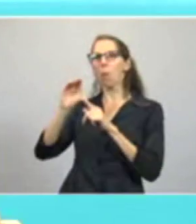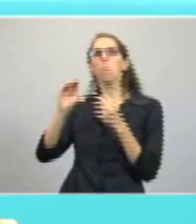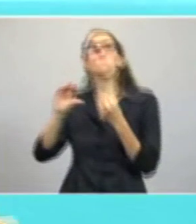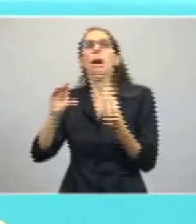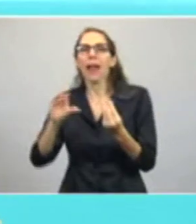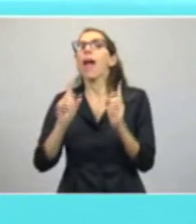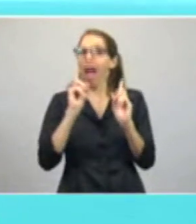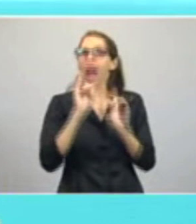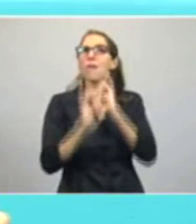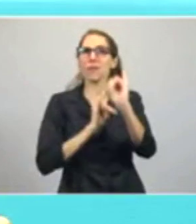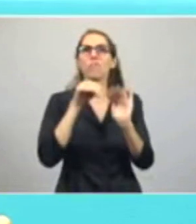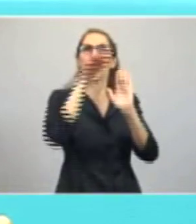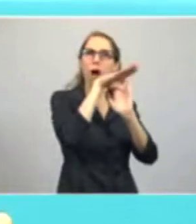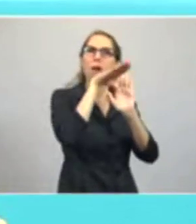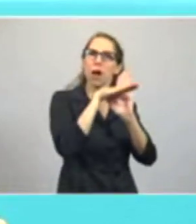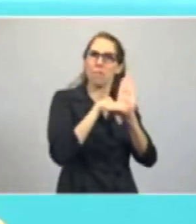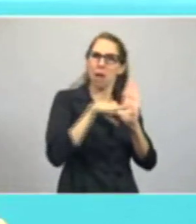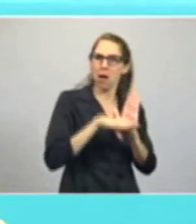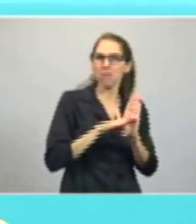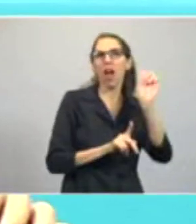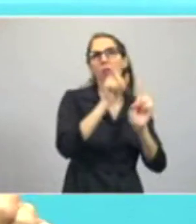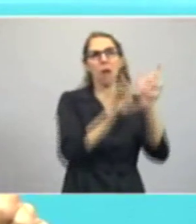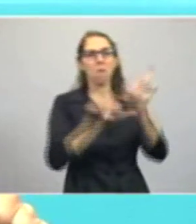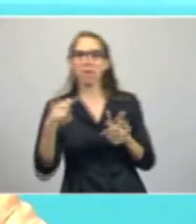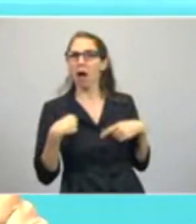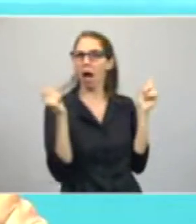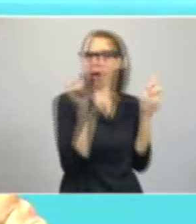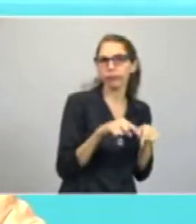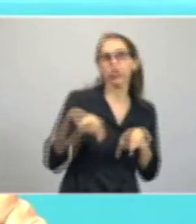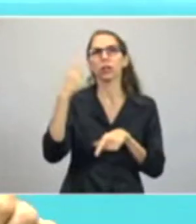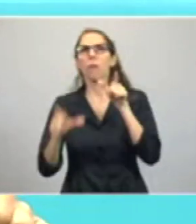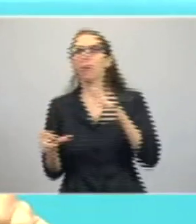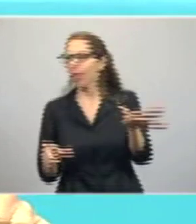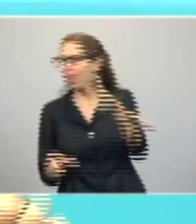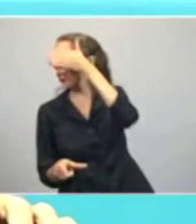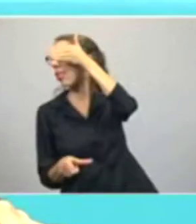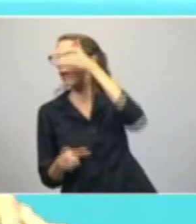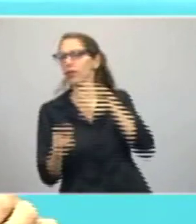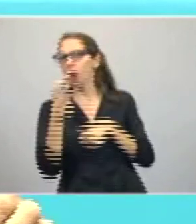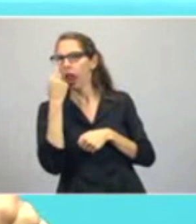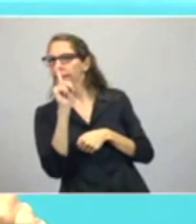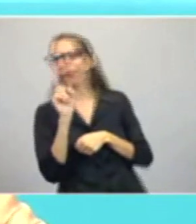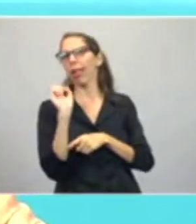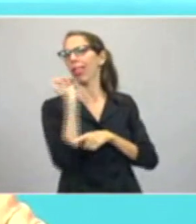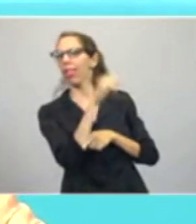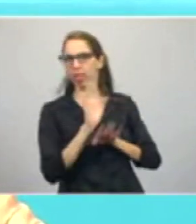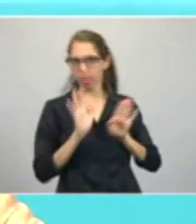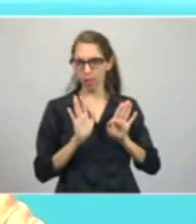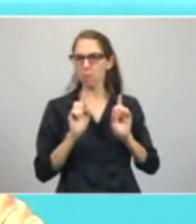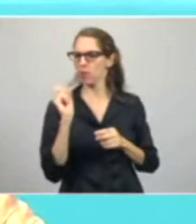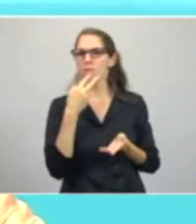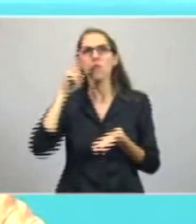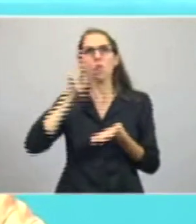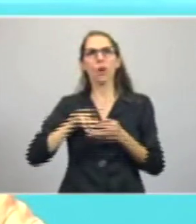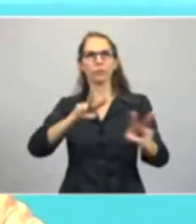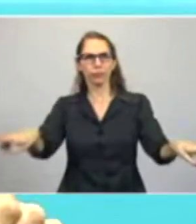Aires. Hay algunos que no saben, otros que se hacen los distraídos y otros que no quieren saber, pero con los impuestos pagamos